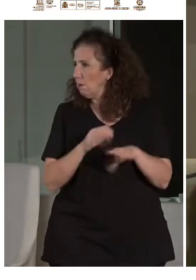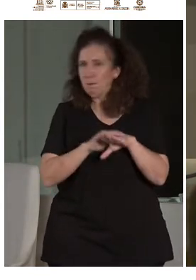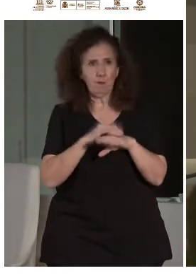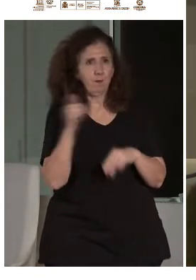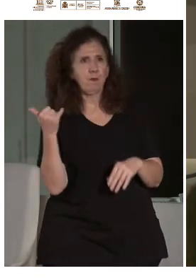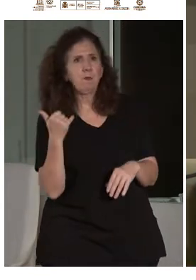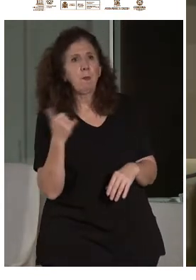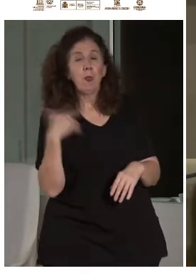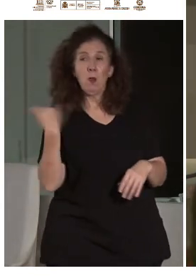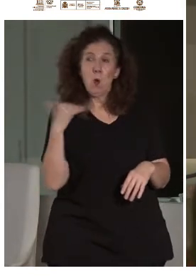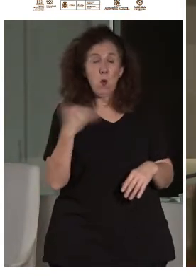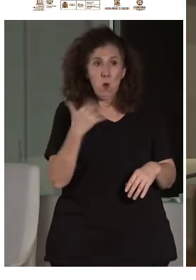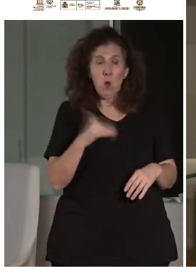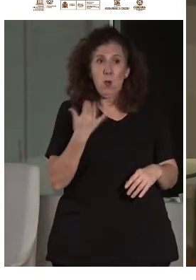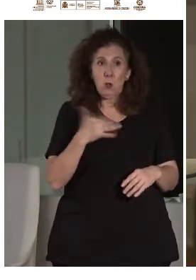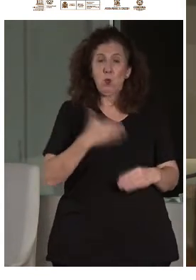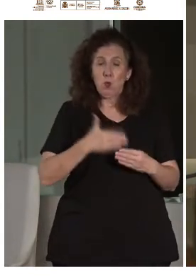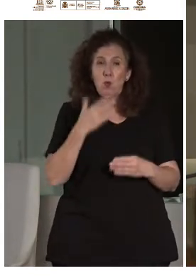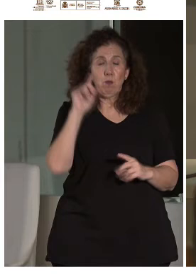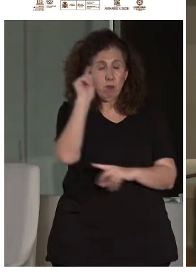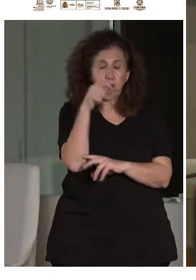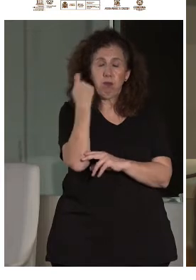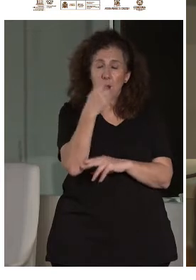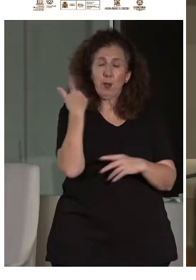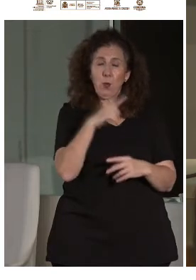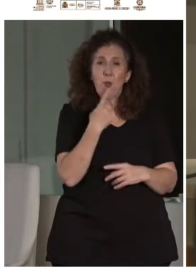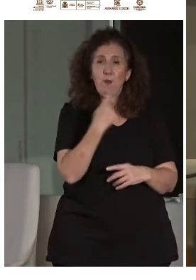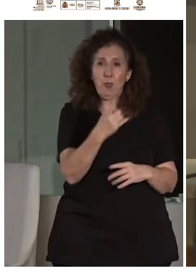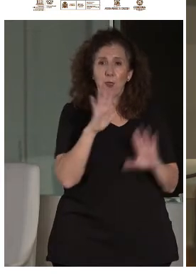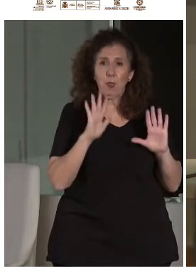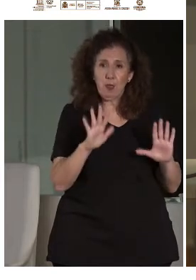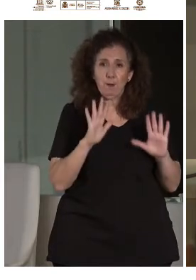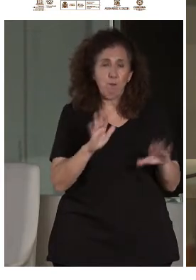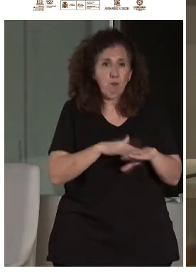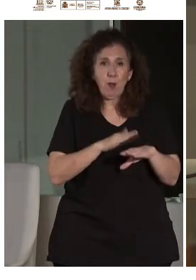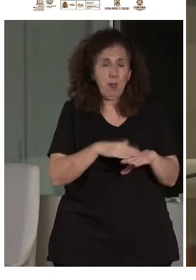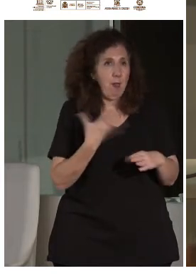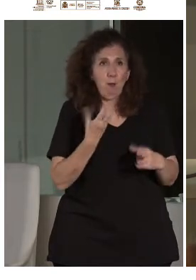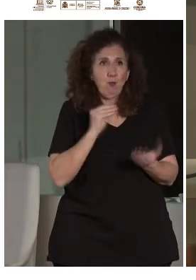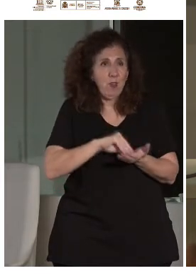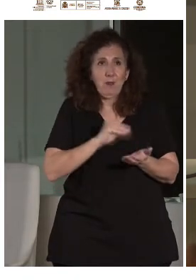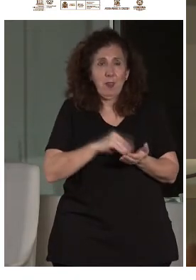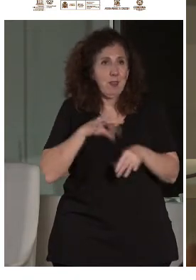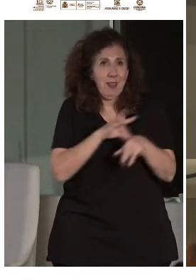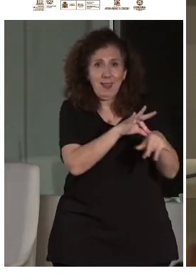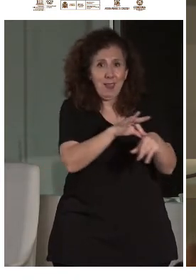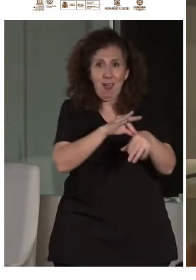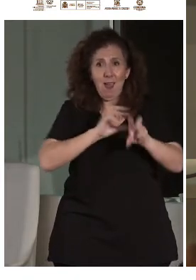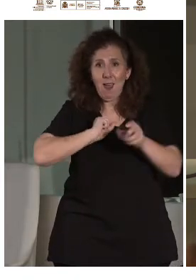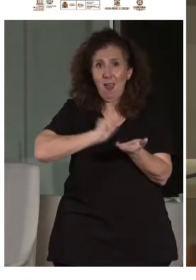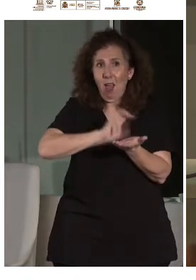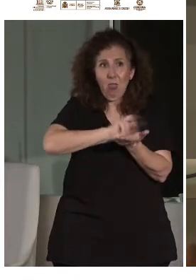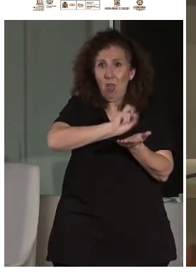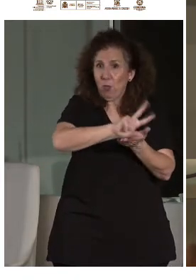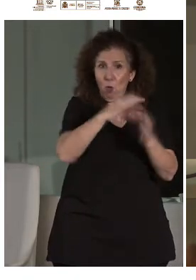Vale, eso es un caballo de batalla como el mismo que tengo yo de ser guía y ir caminando con un grupo y que pase algo. Es complicadísimo.